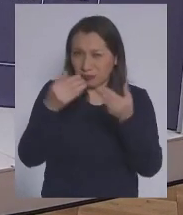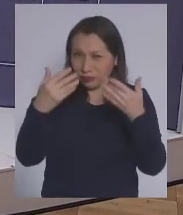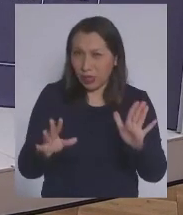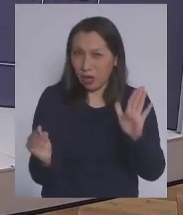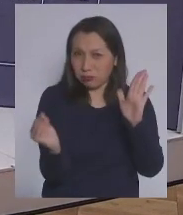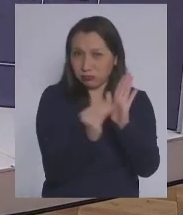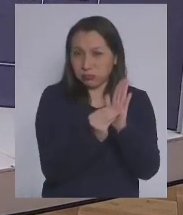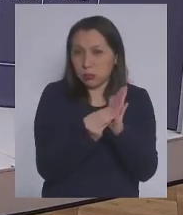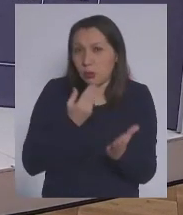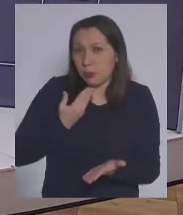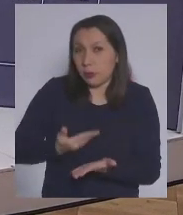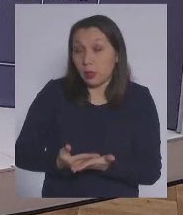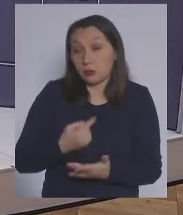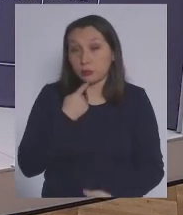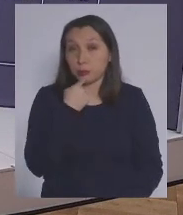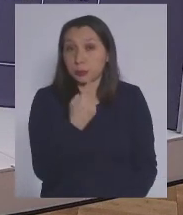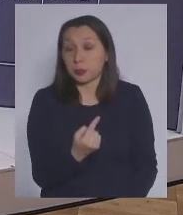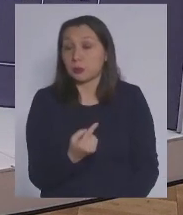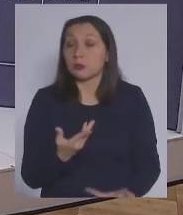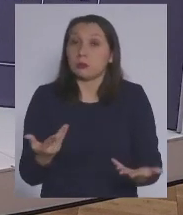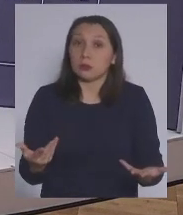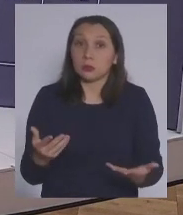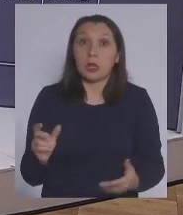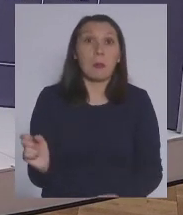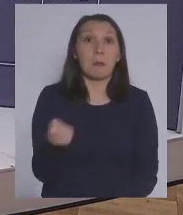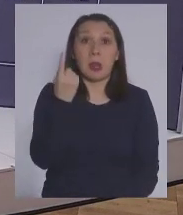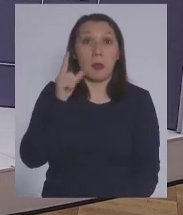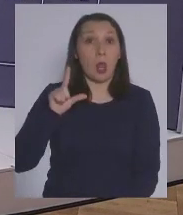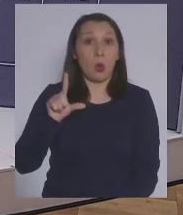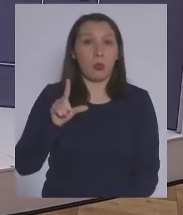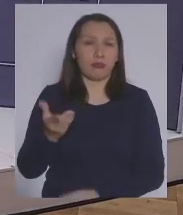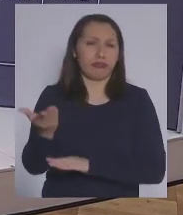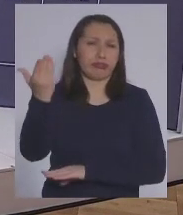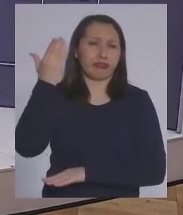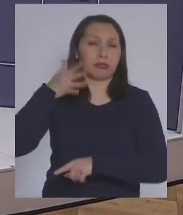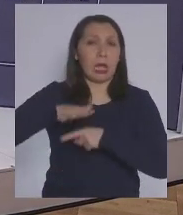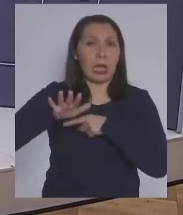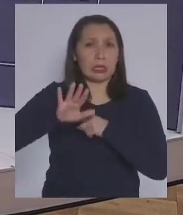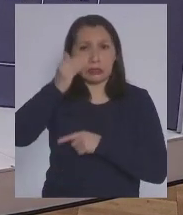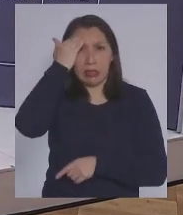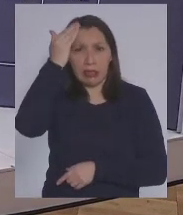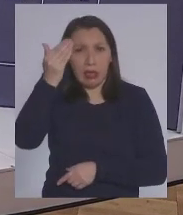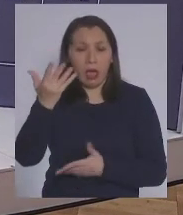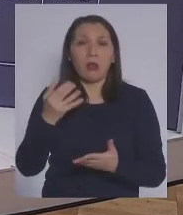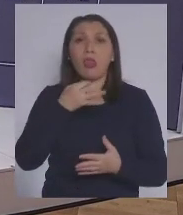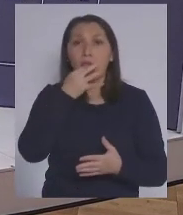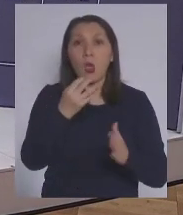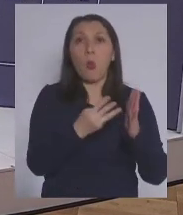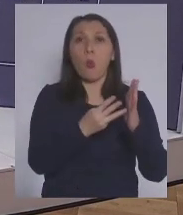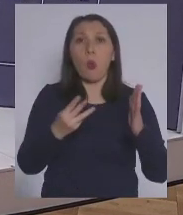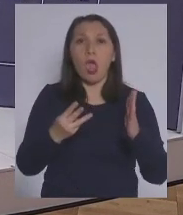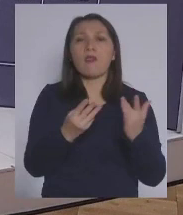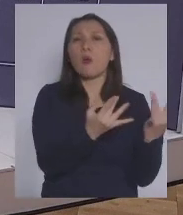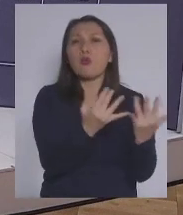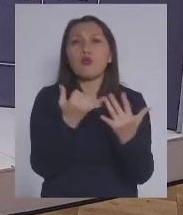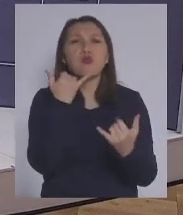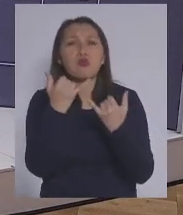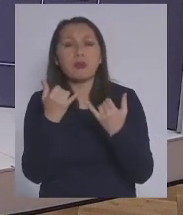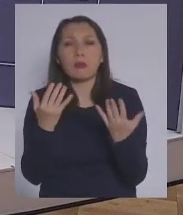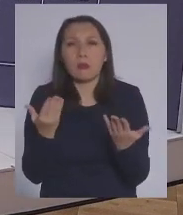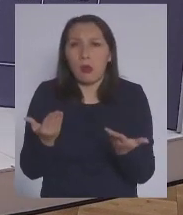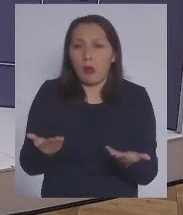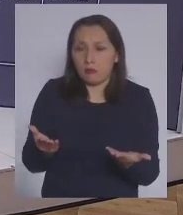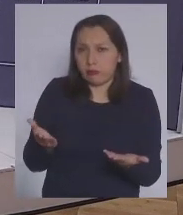concreta se lo pregunto porque el primero de julio hace ya 15 días también se habló de esta plataforma para la trazabilidad hasta el día de hoy